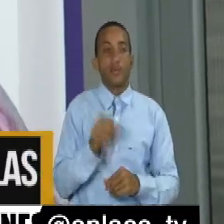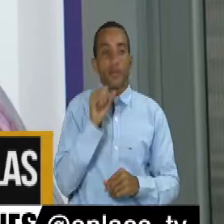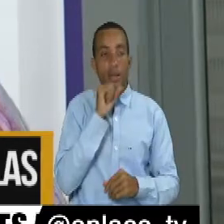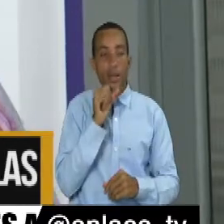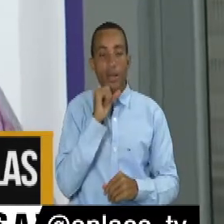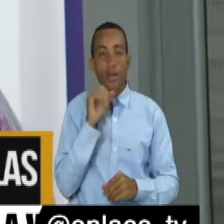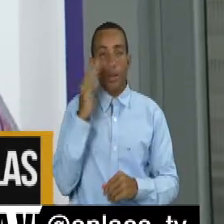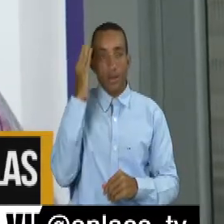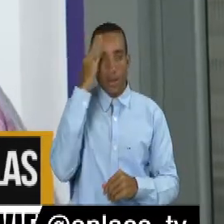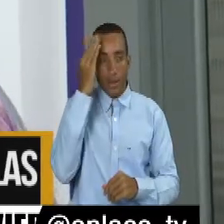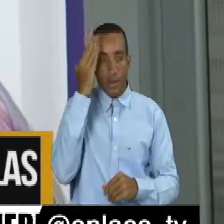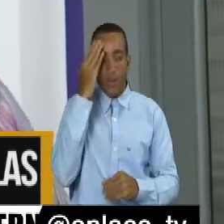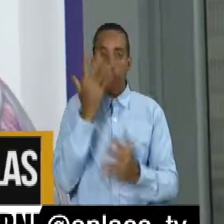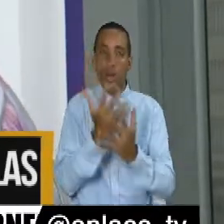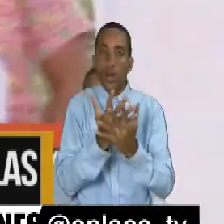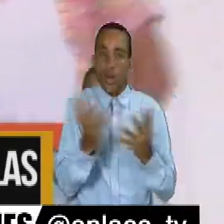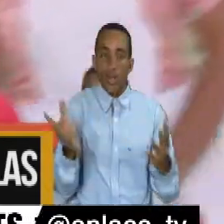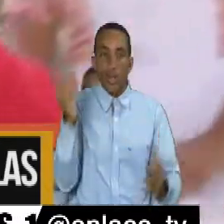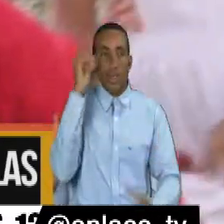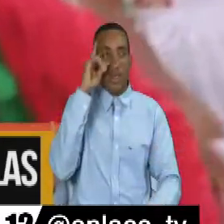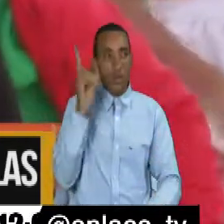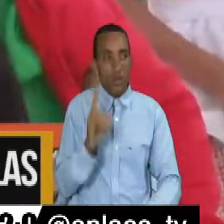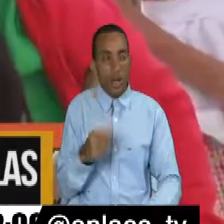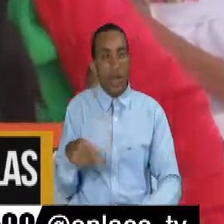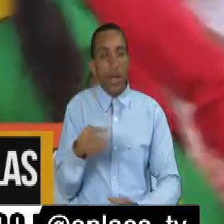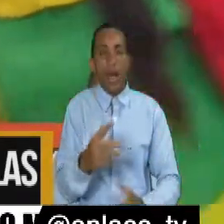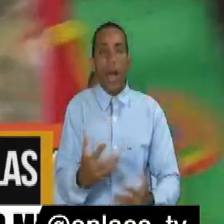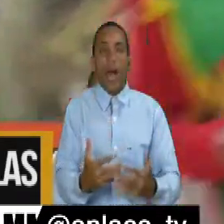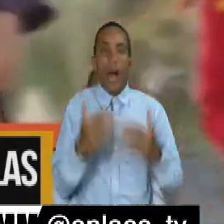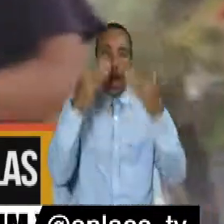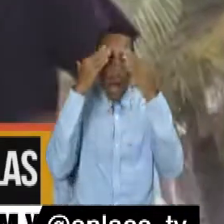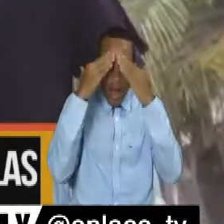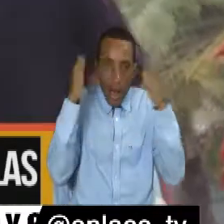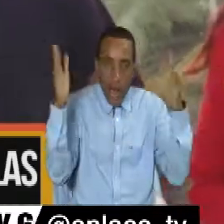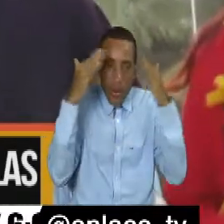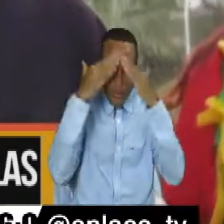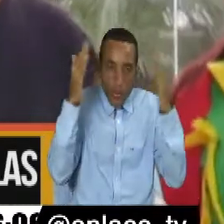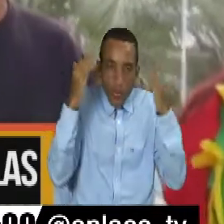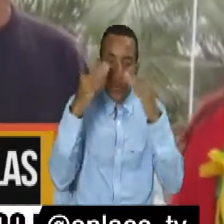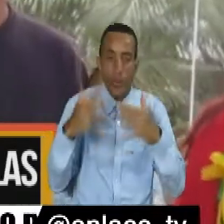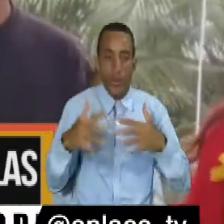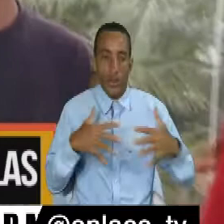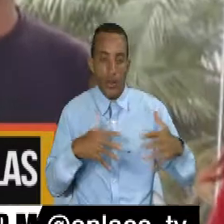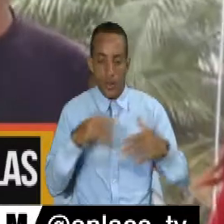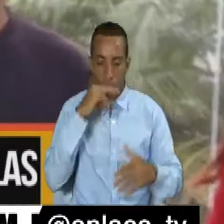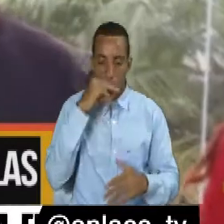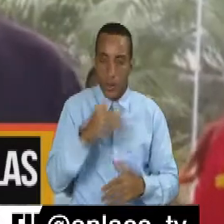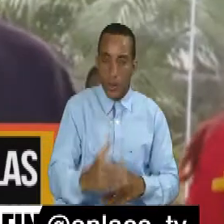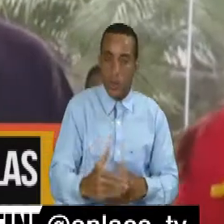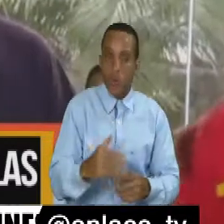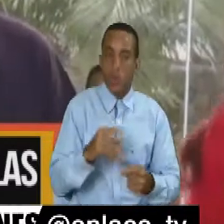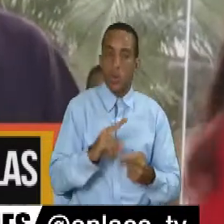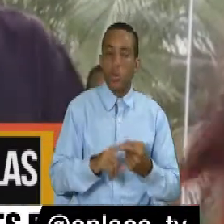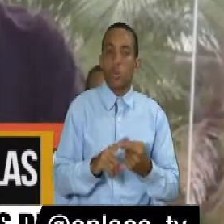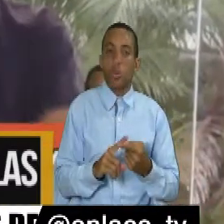un resto de cosas que no sabe de ese personaje. Esta obra es para niños, esta obra